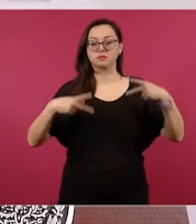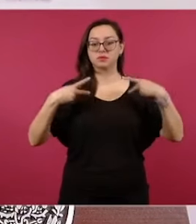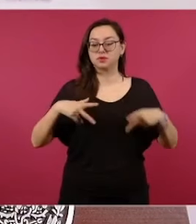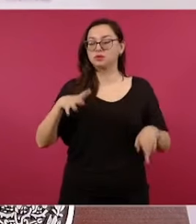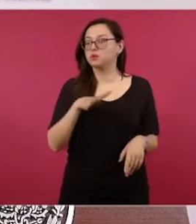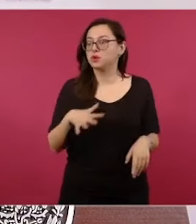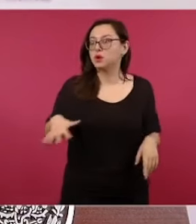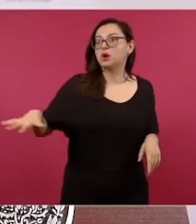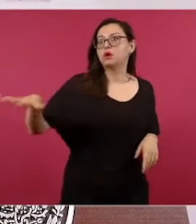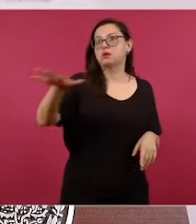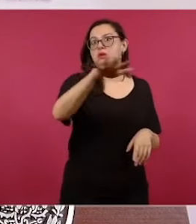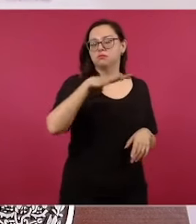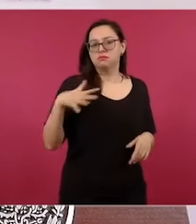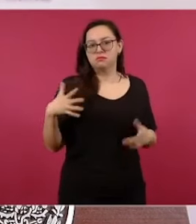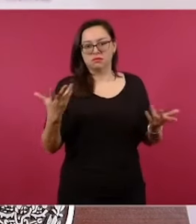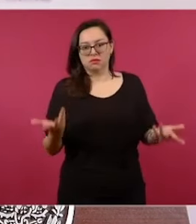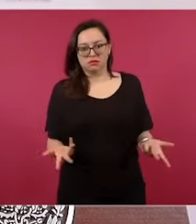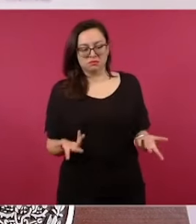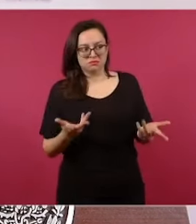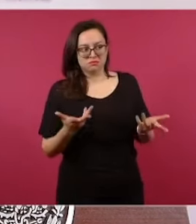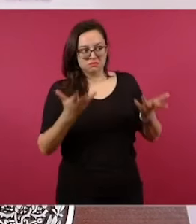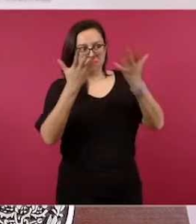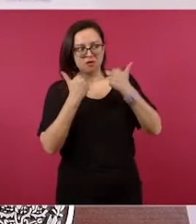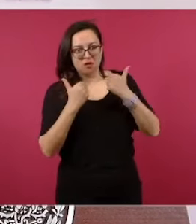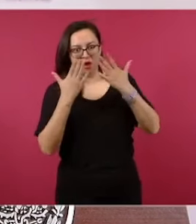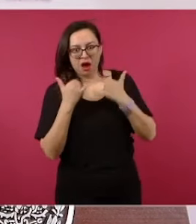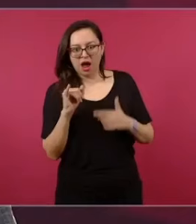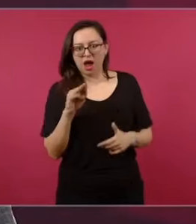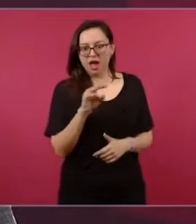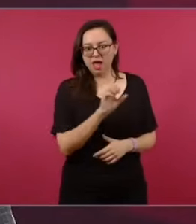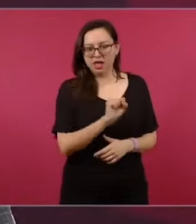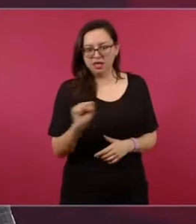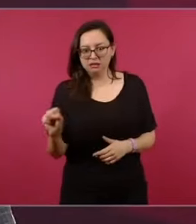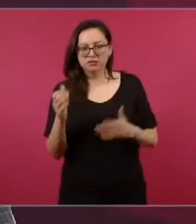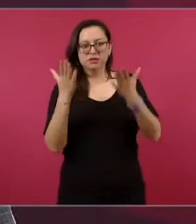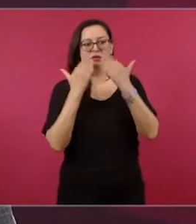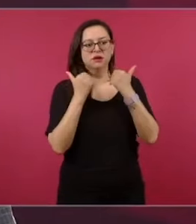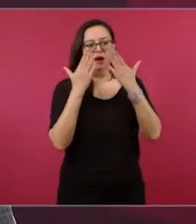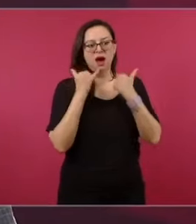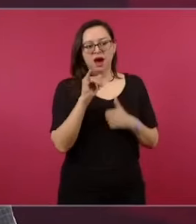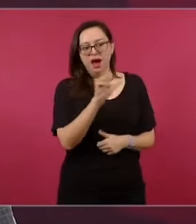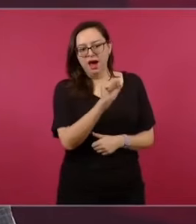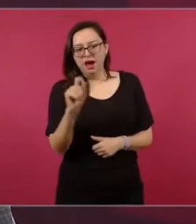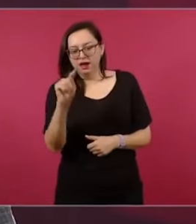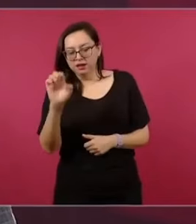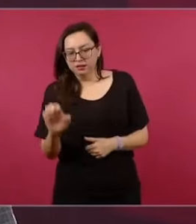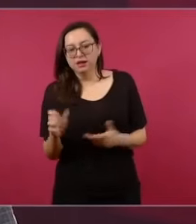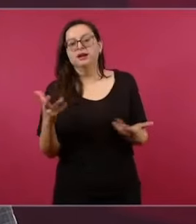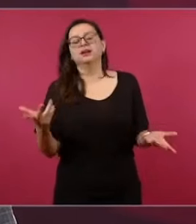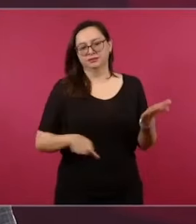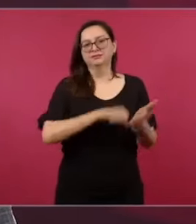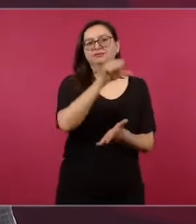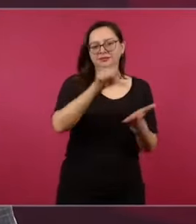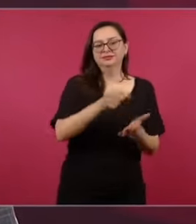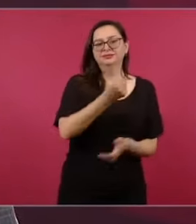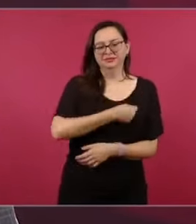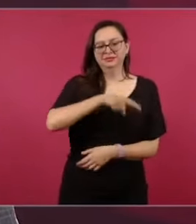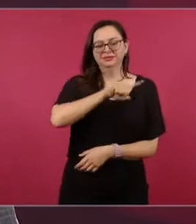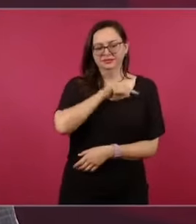seguridad social, mediante la rehabilitación, equipamiento, mantenimiento de los centros de salud para mejorar